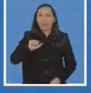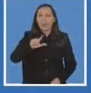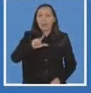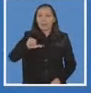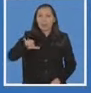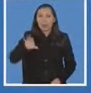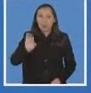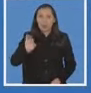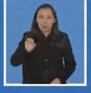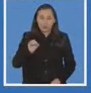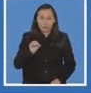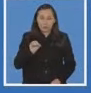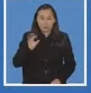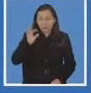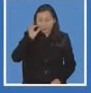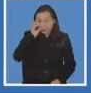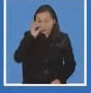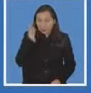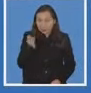Porque